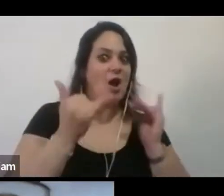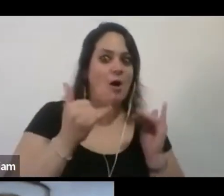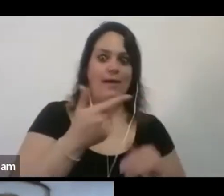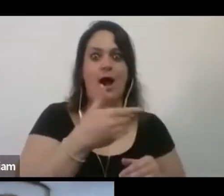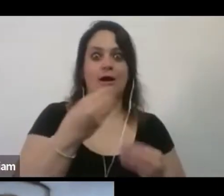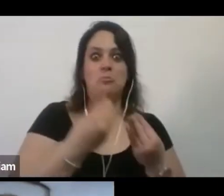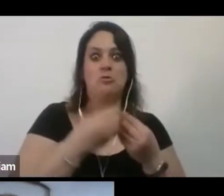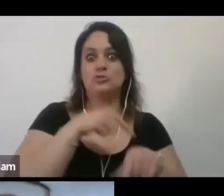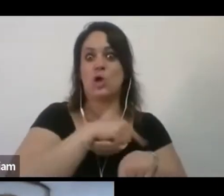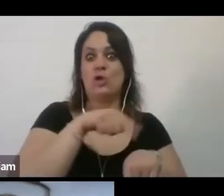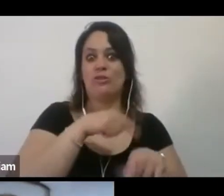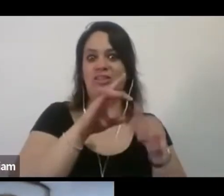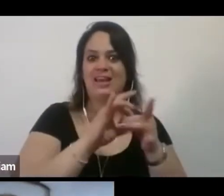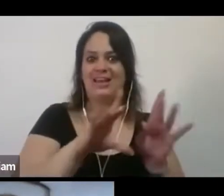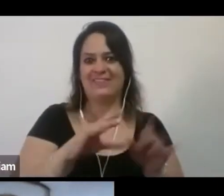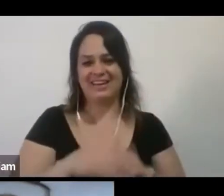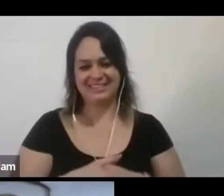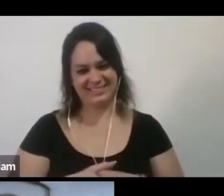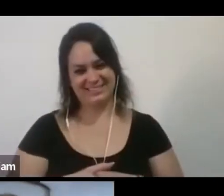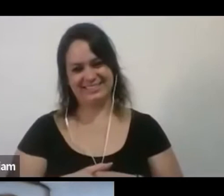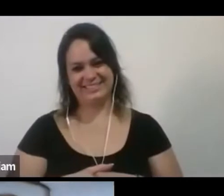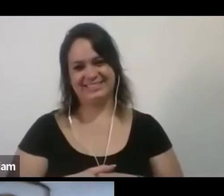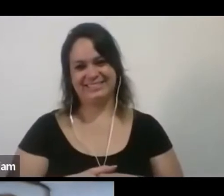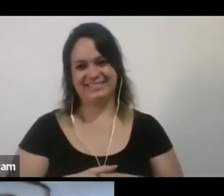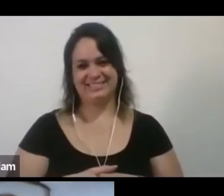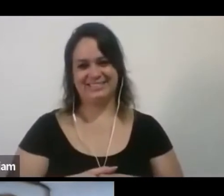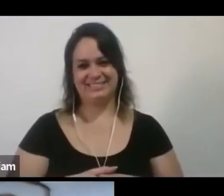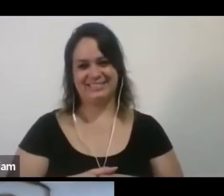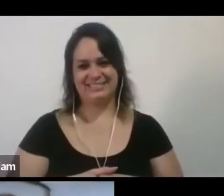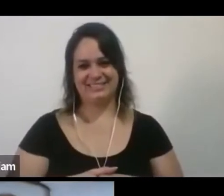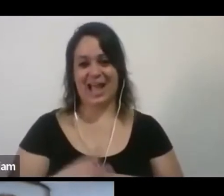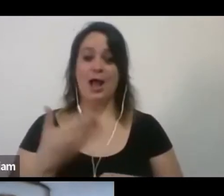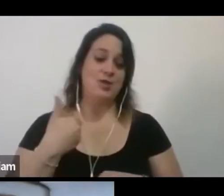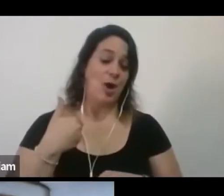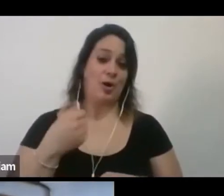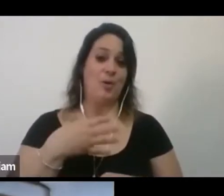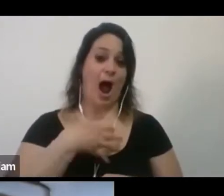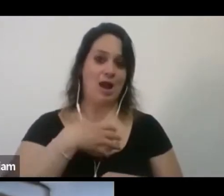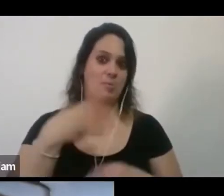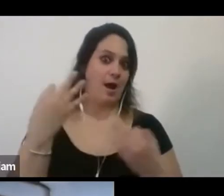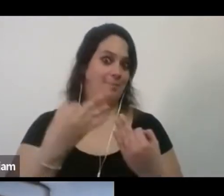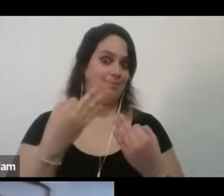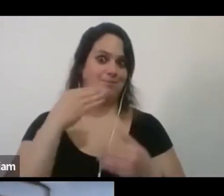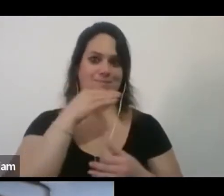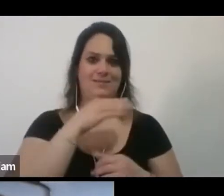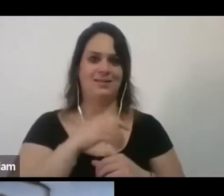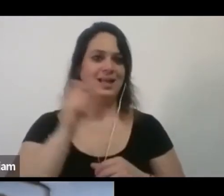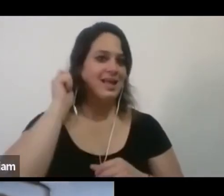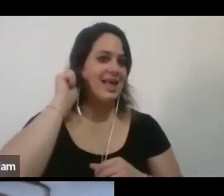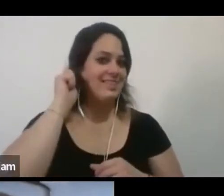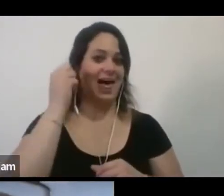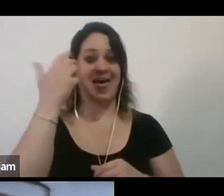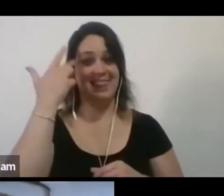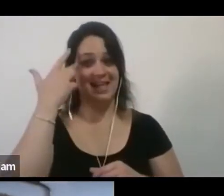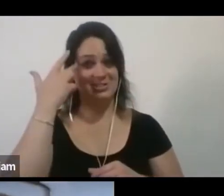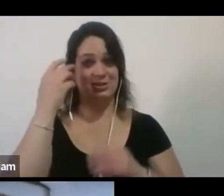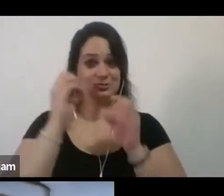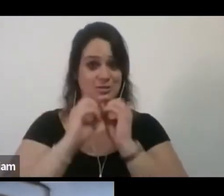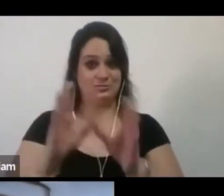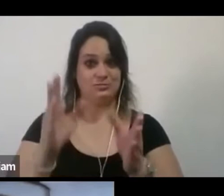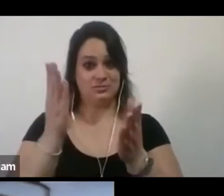Sí, yo en sí fui como, si se puede decir, una alumna aplicada. Digamos, empecé a estudiar a los 18 años.